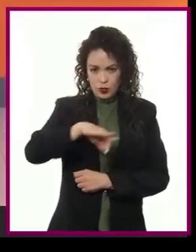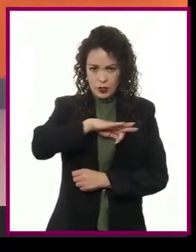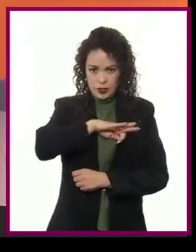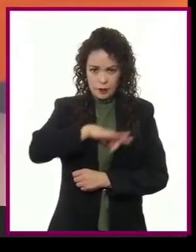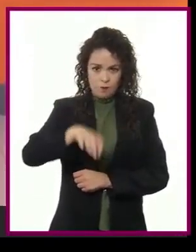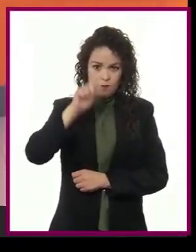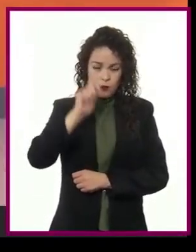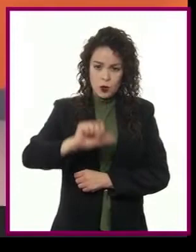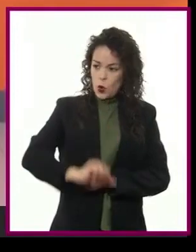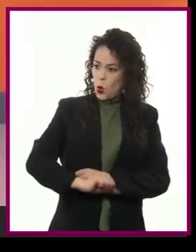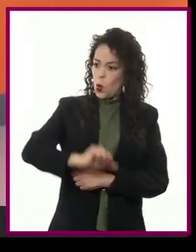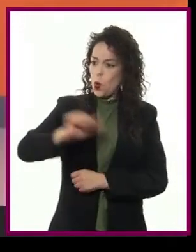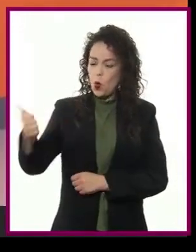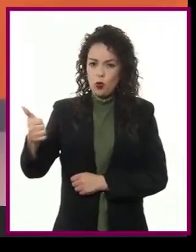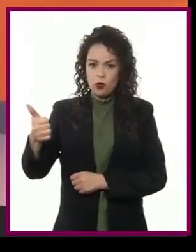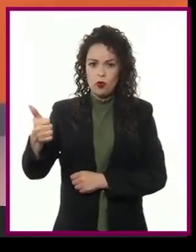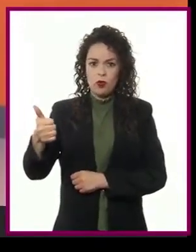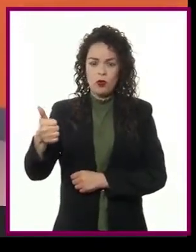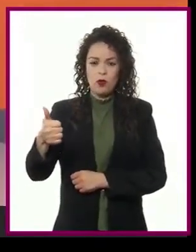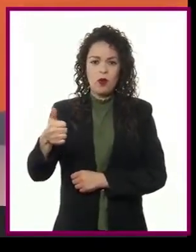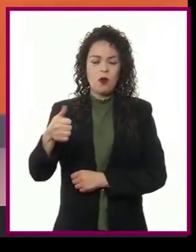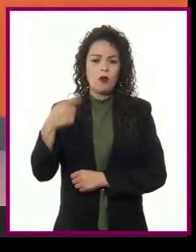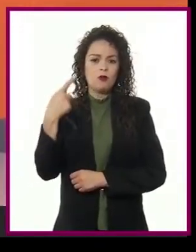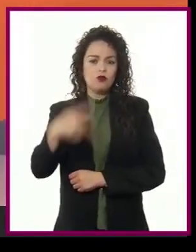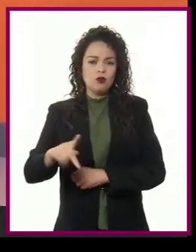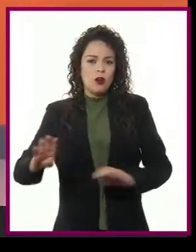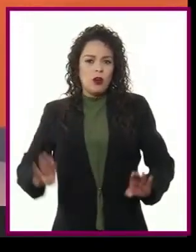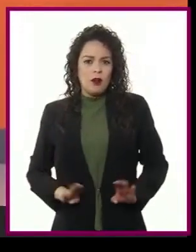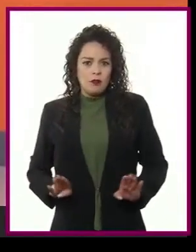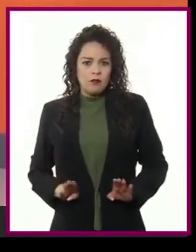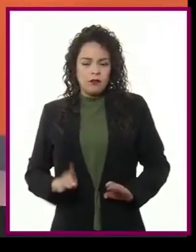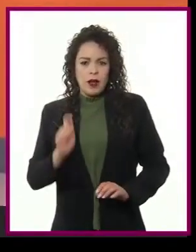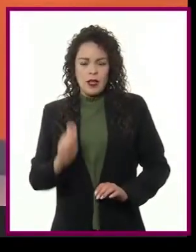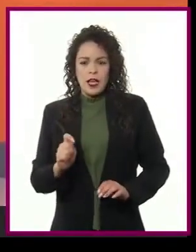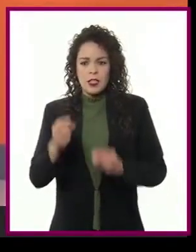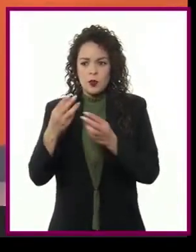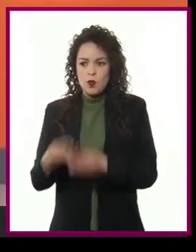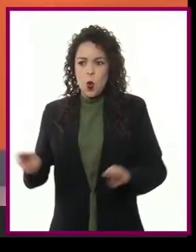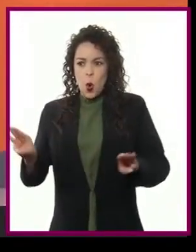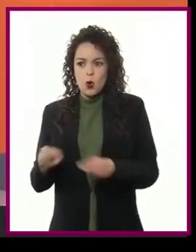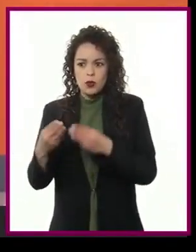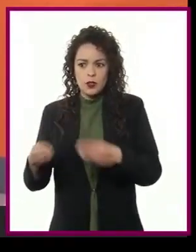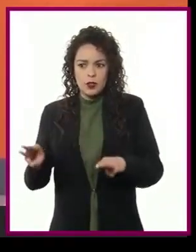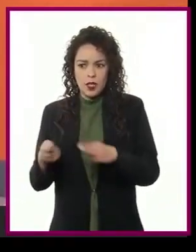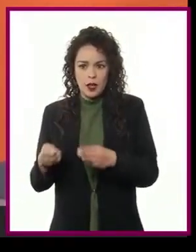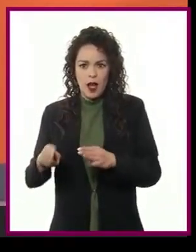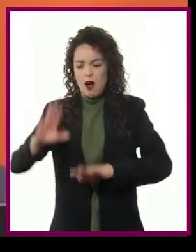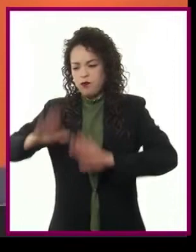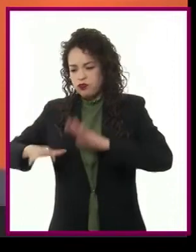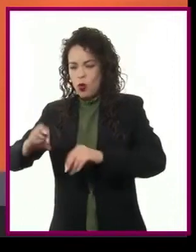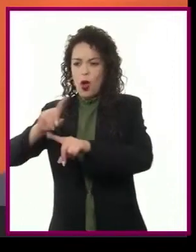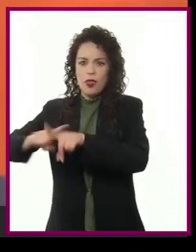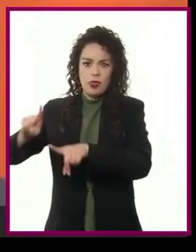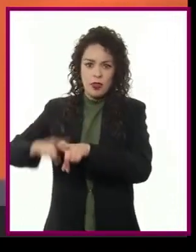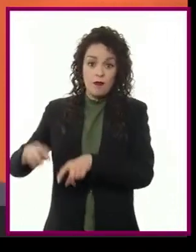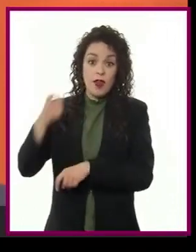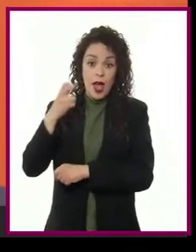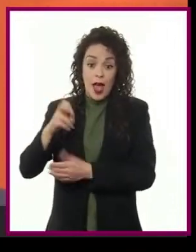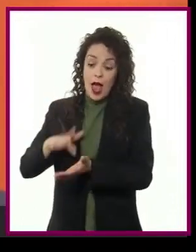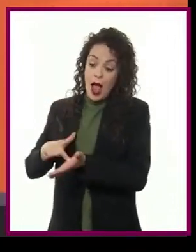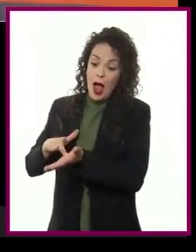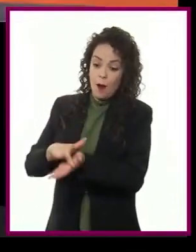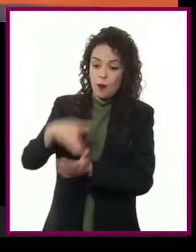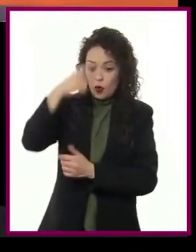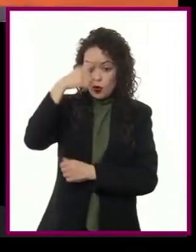a otros instrumentos y que además empleó la música como un medio para apoyar a los